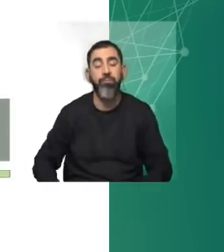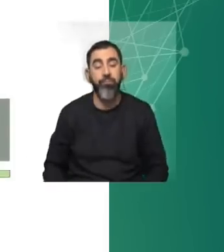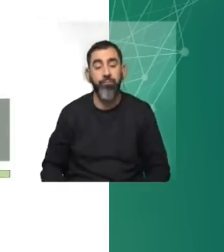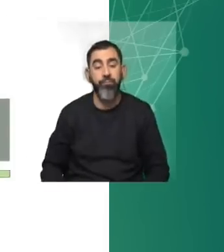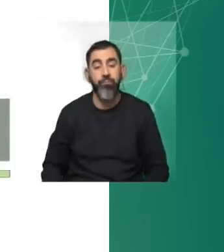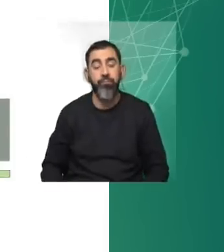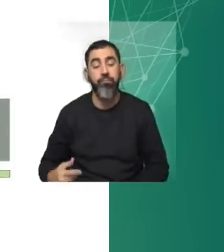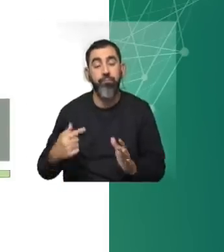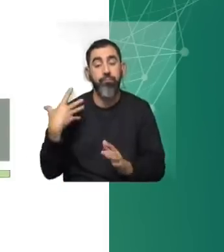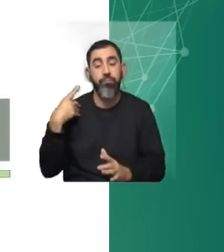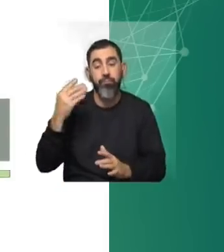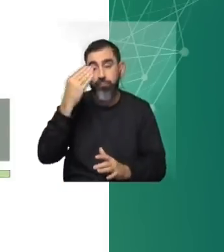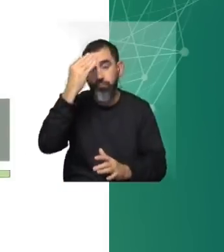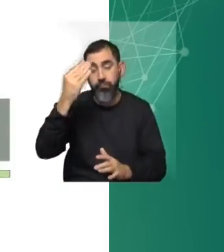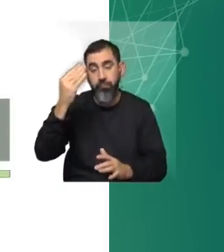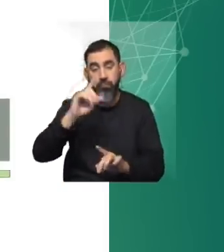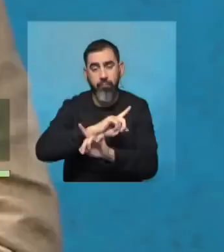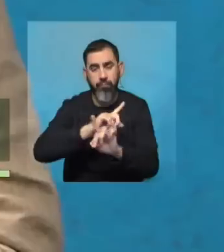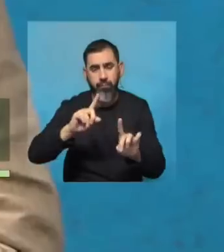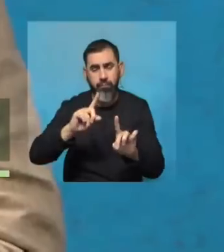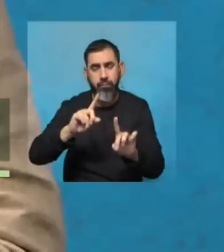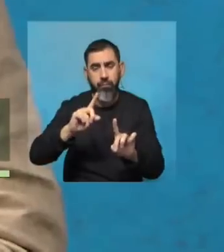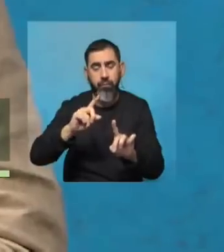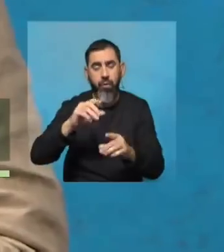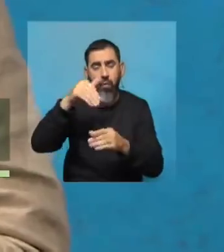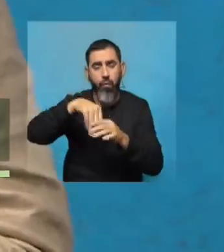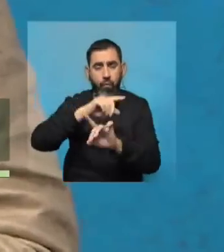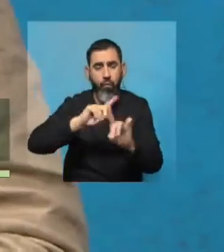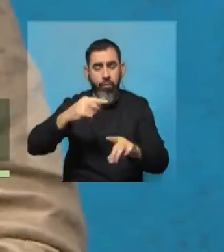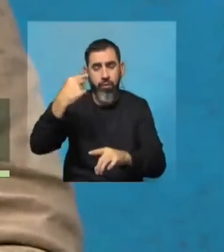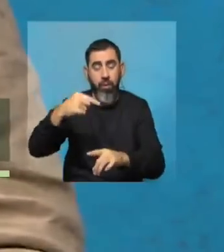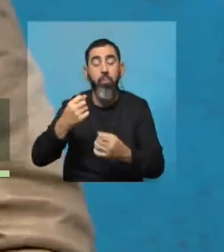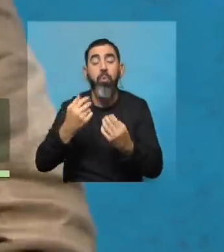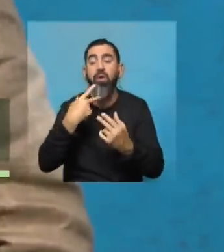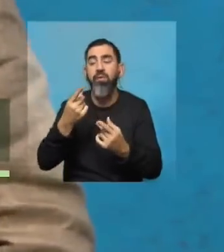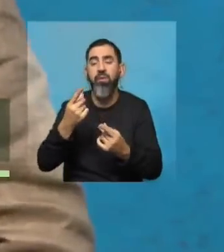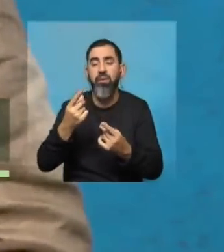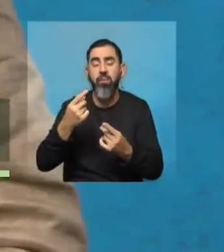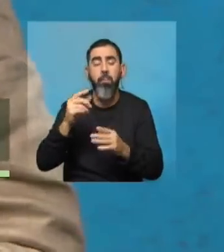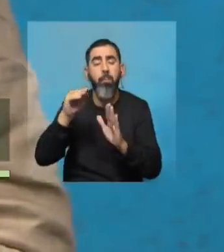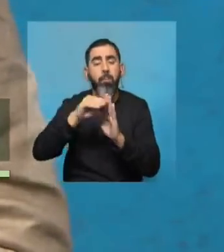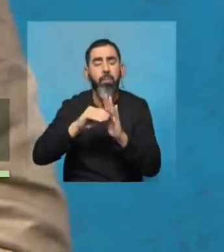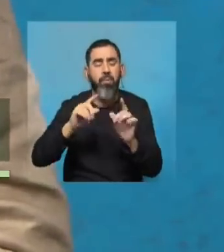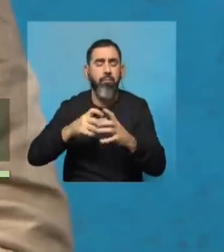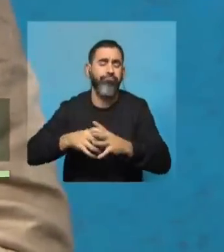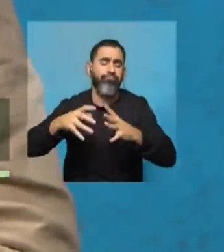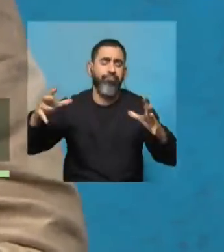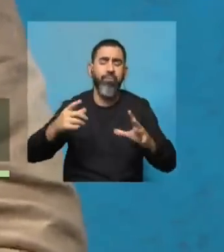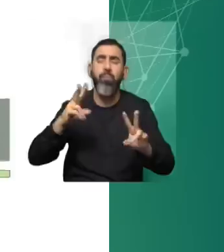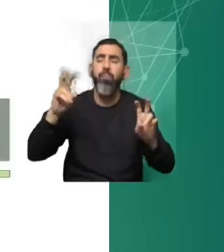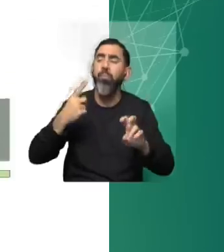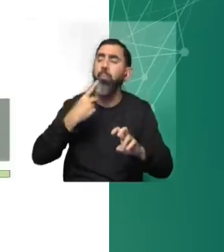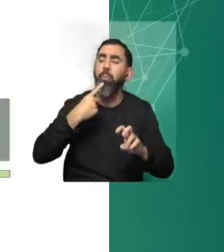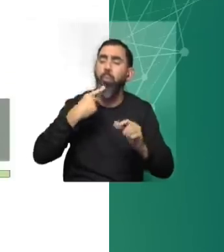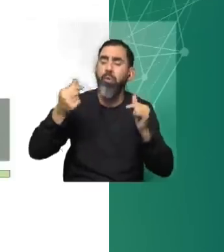su parte, el director por el Frente Amplio en OSCE, Edgardo Ortuño, fundamentó su voto negativo afirmando que se adopta una medida desproporcionada por motivos políticos